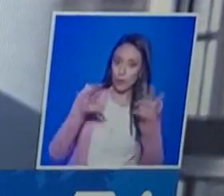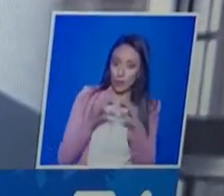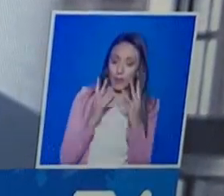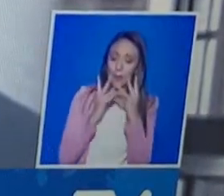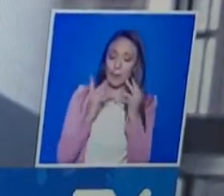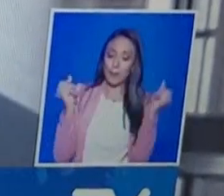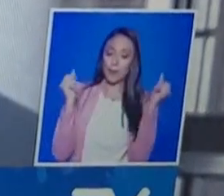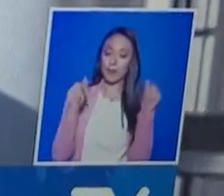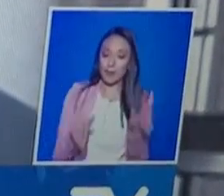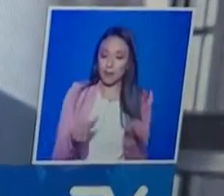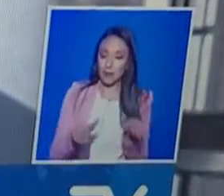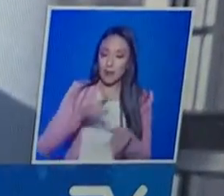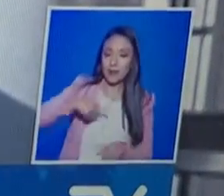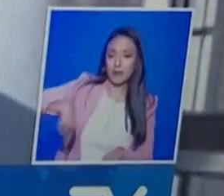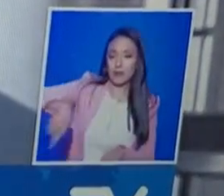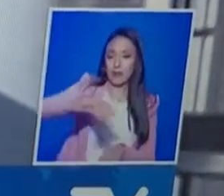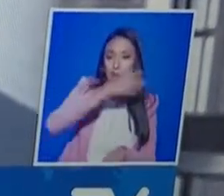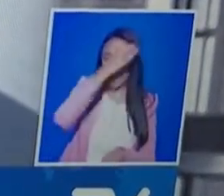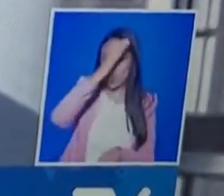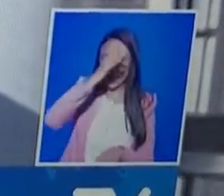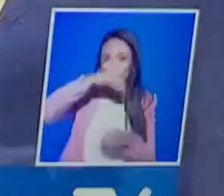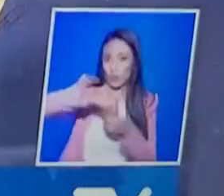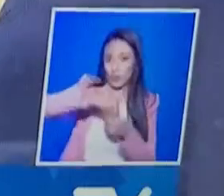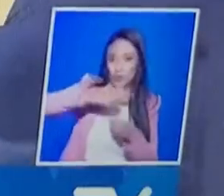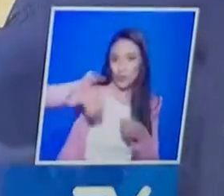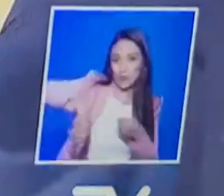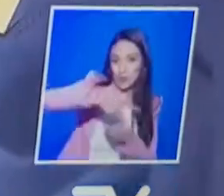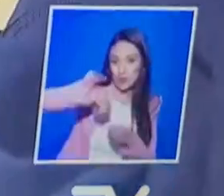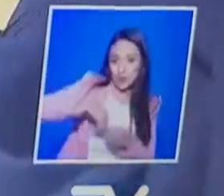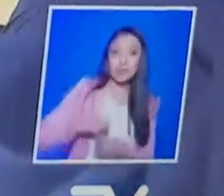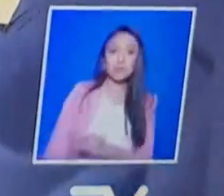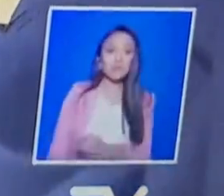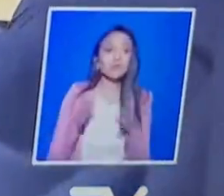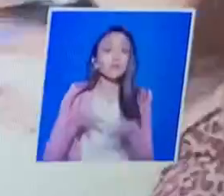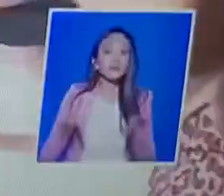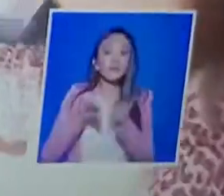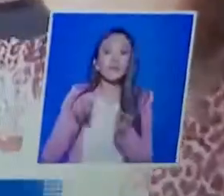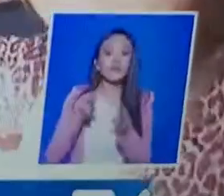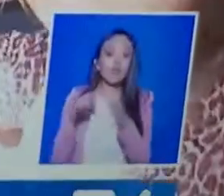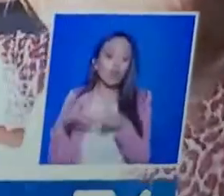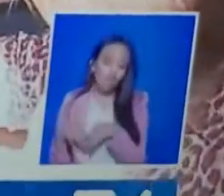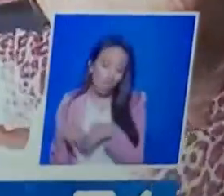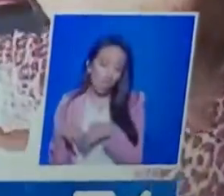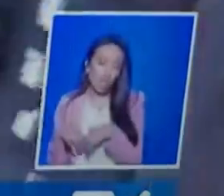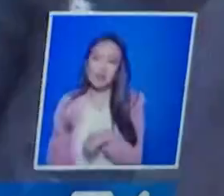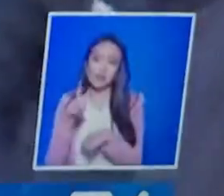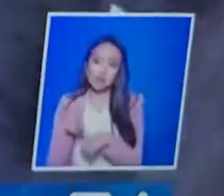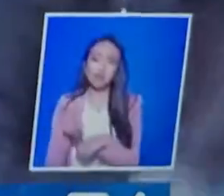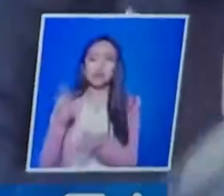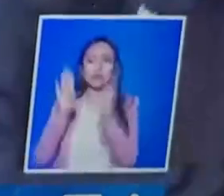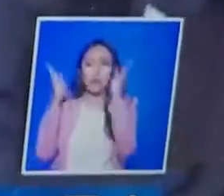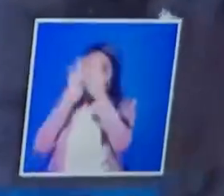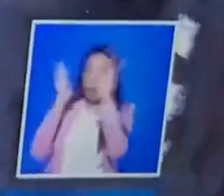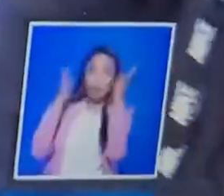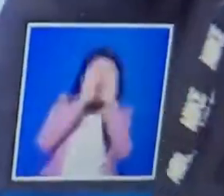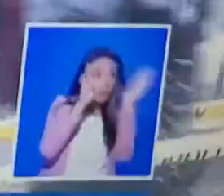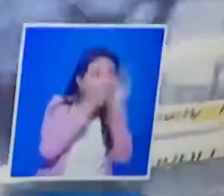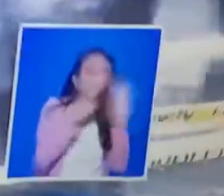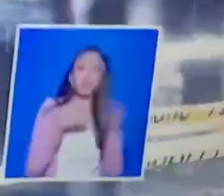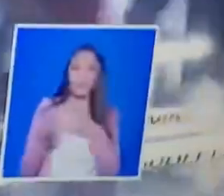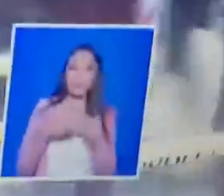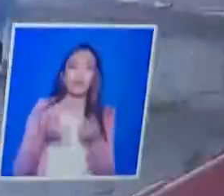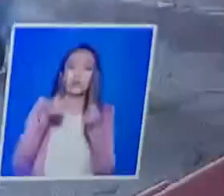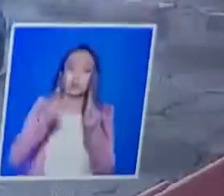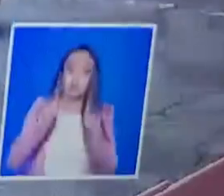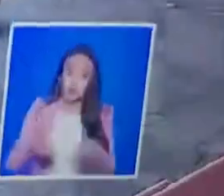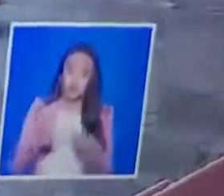que es mi cultura organizacional. Es importante no decaer en la búsqueda por más puertas que se cierren. Hay que tener